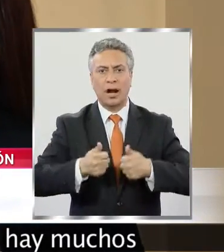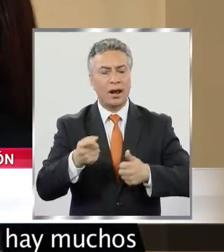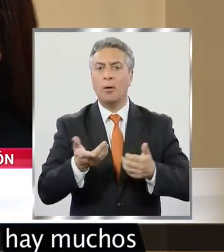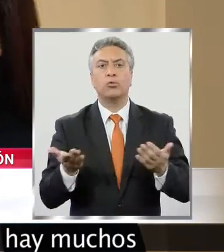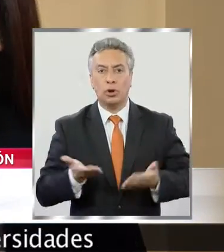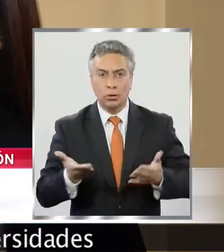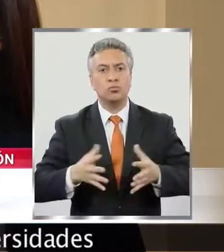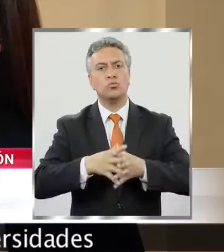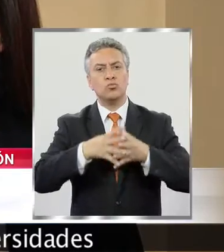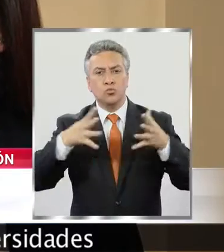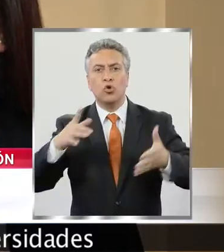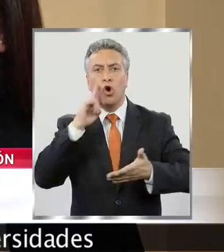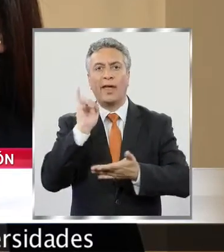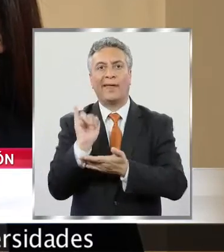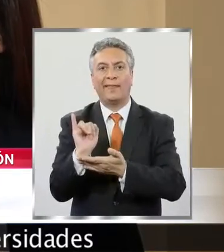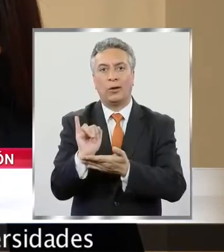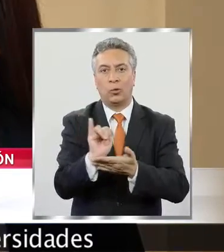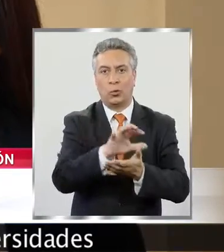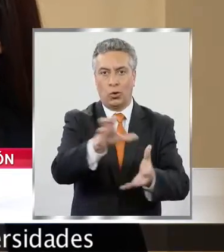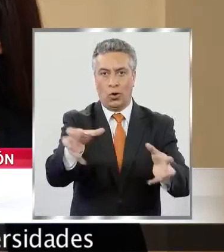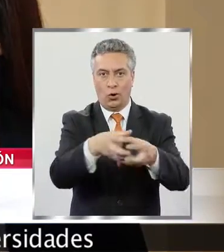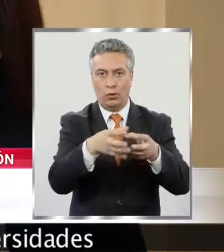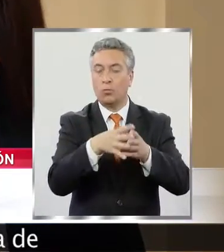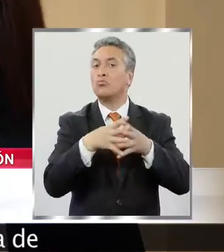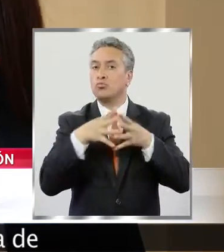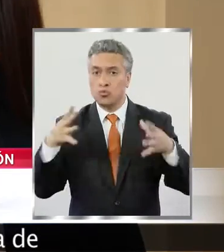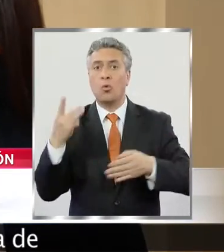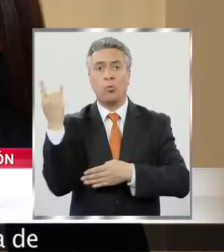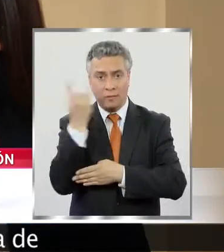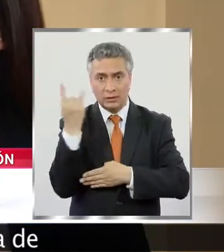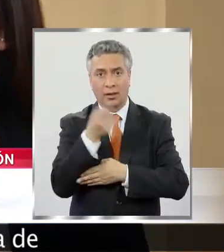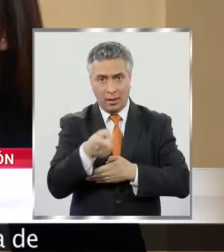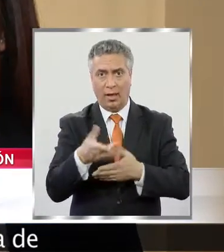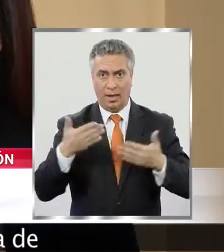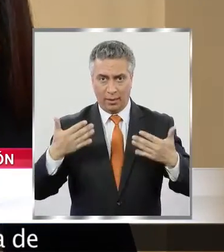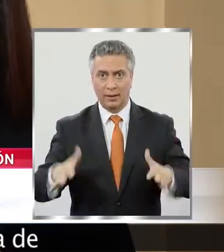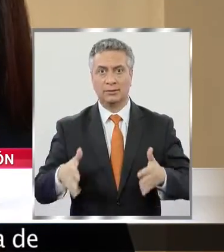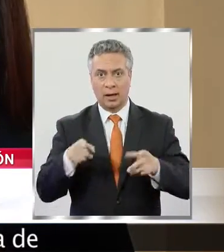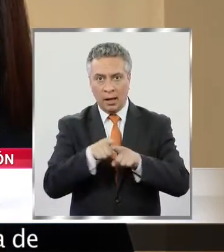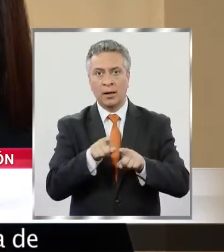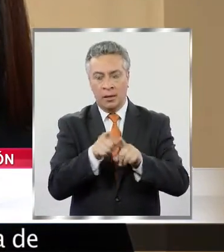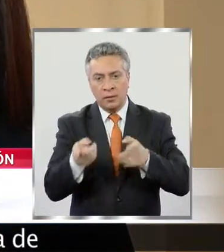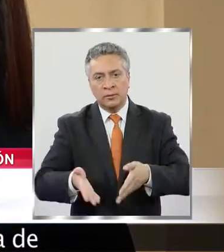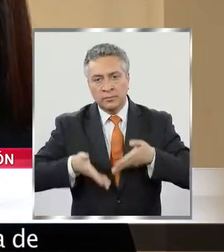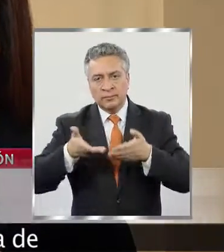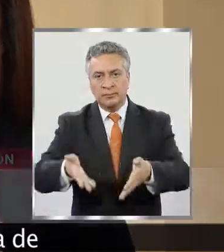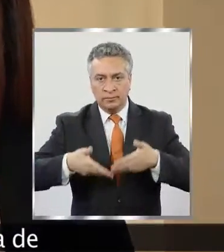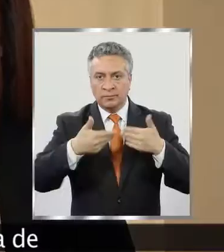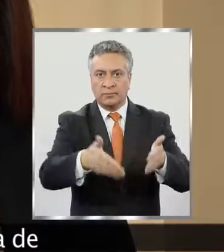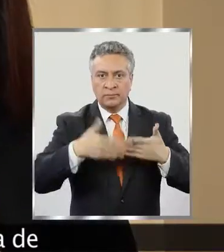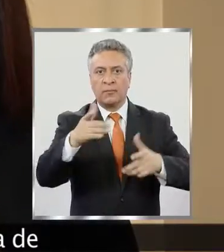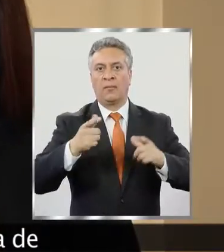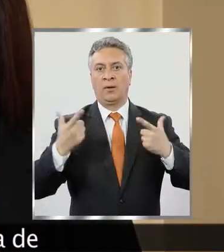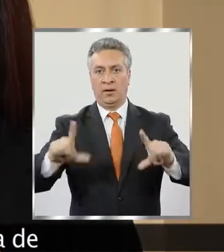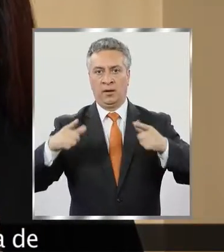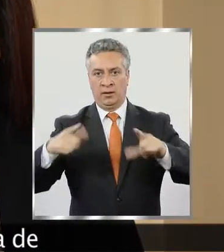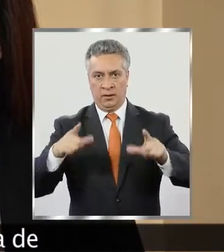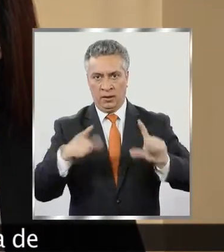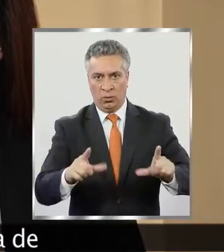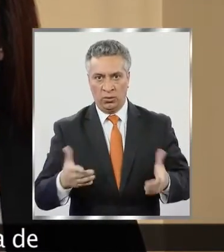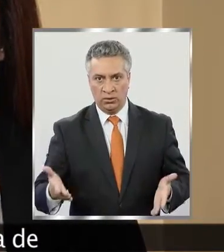hay muchos institutos y muchas universidades que practican el